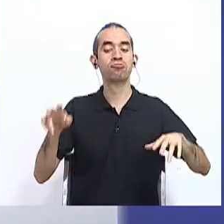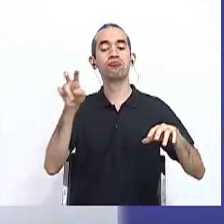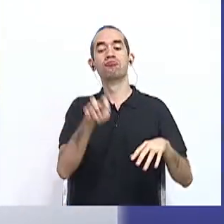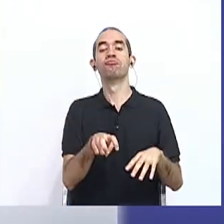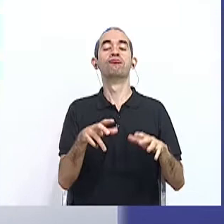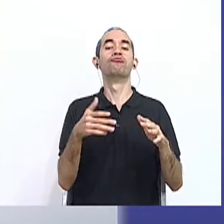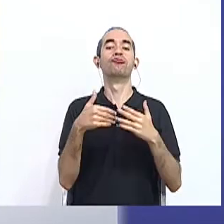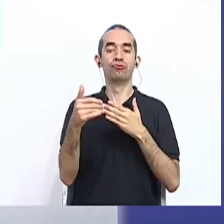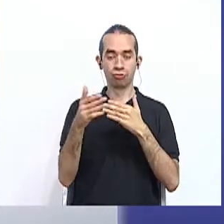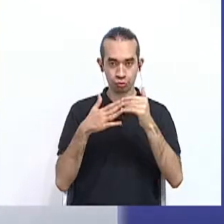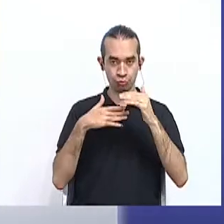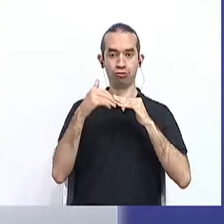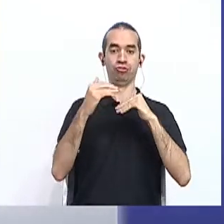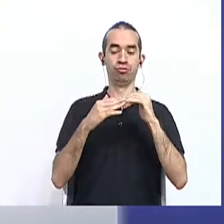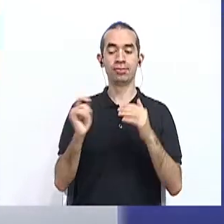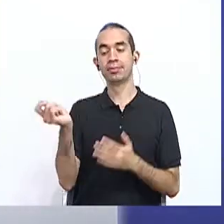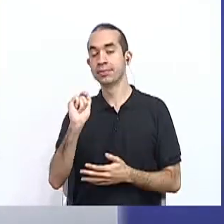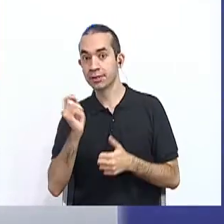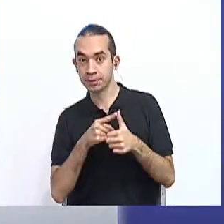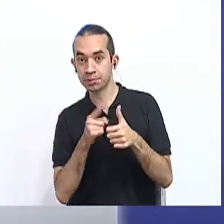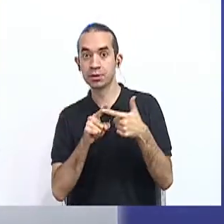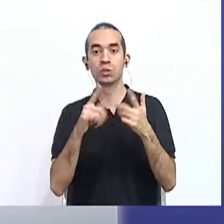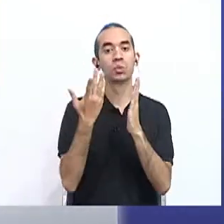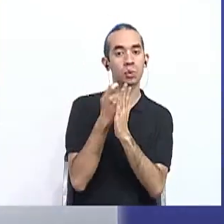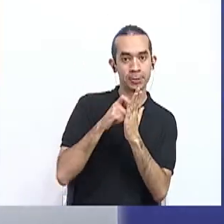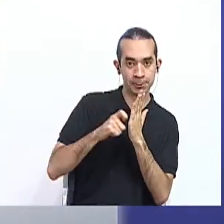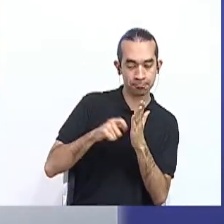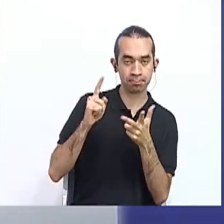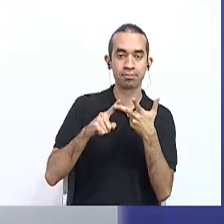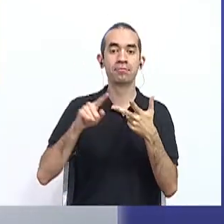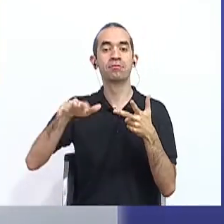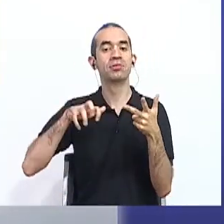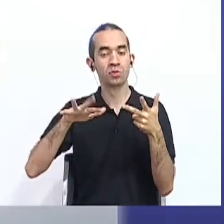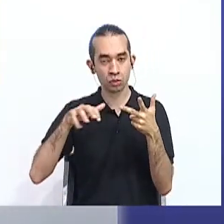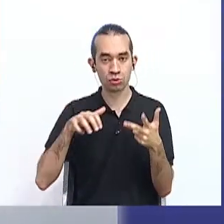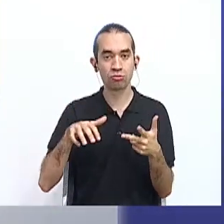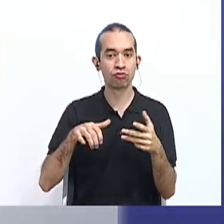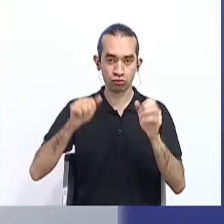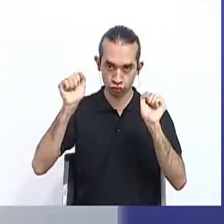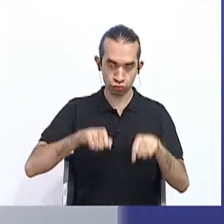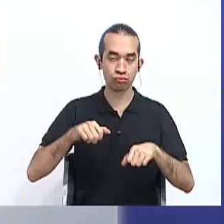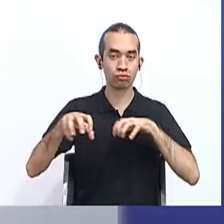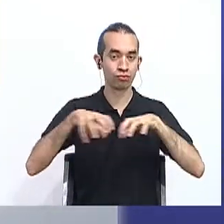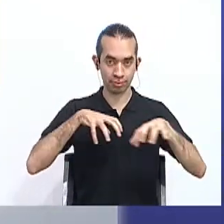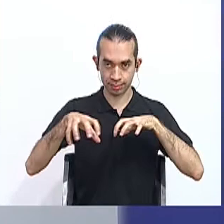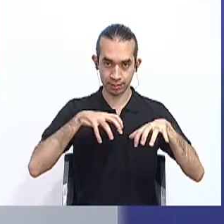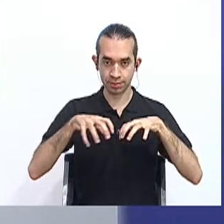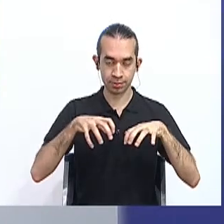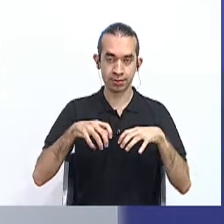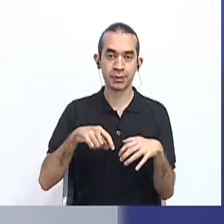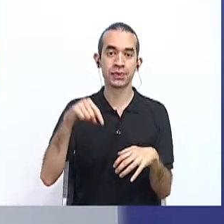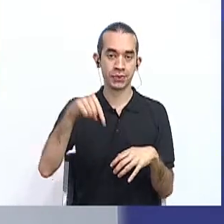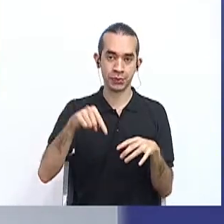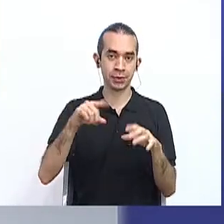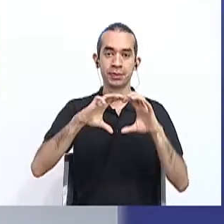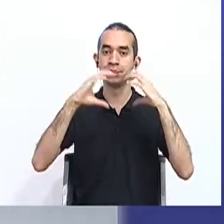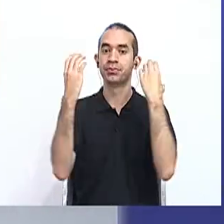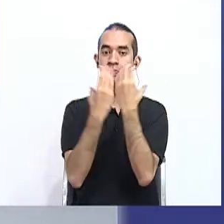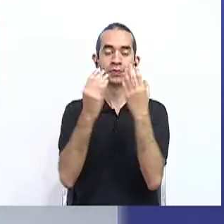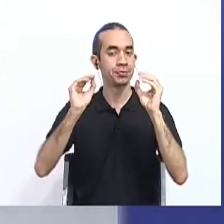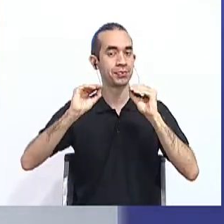un lápiz, un cuaderno, calculadora y puedan realizar las actividades durante el desarrollo de la